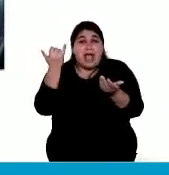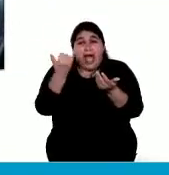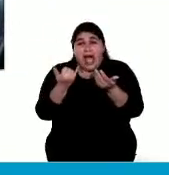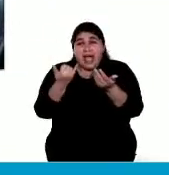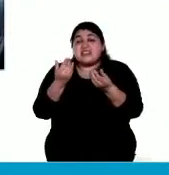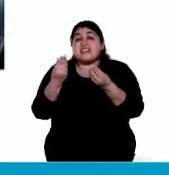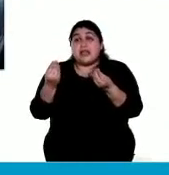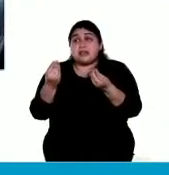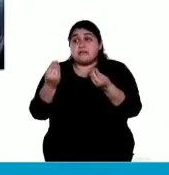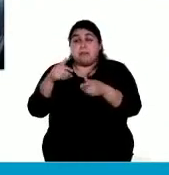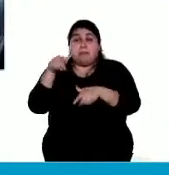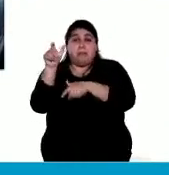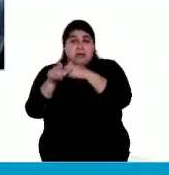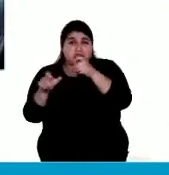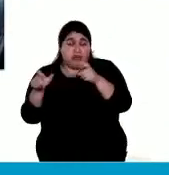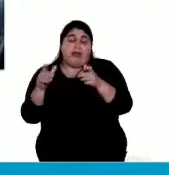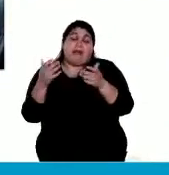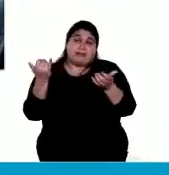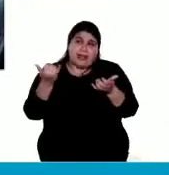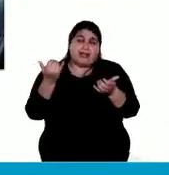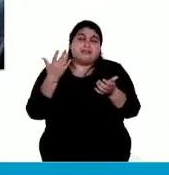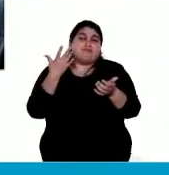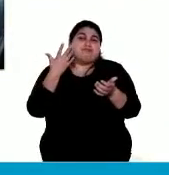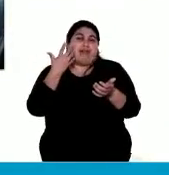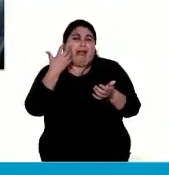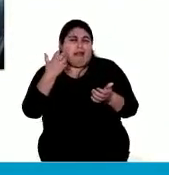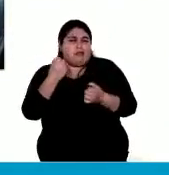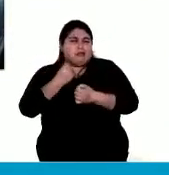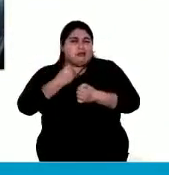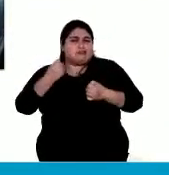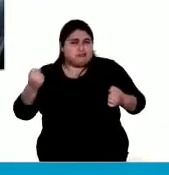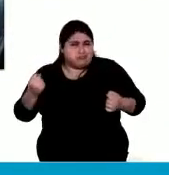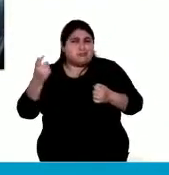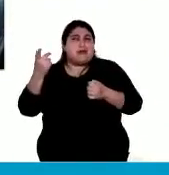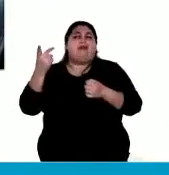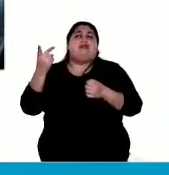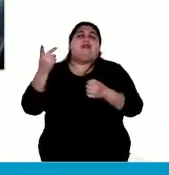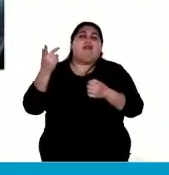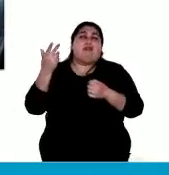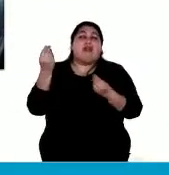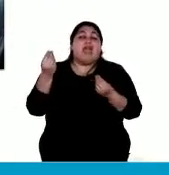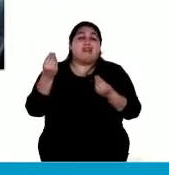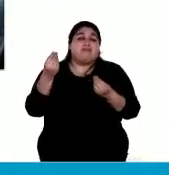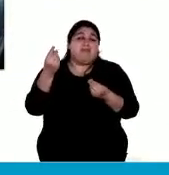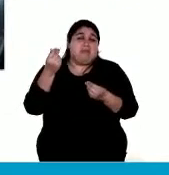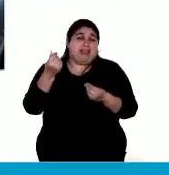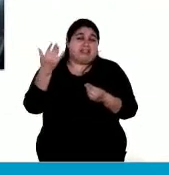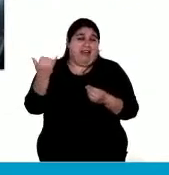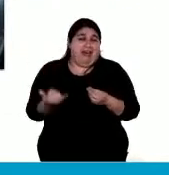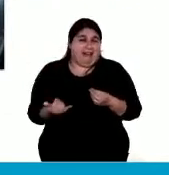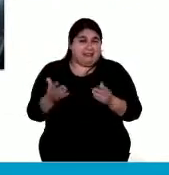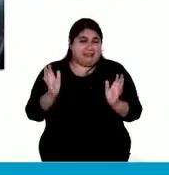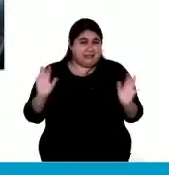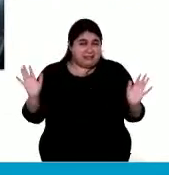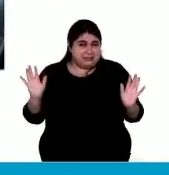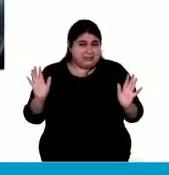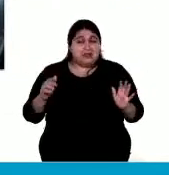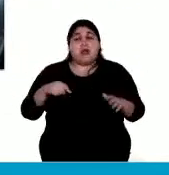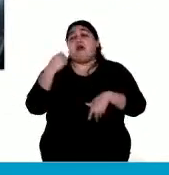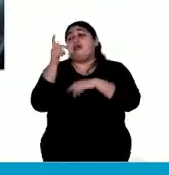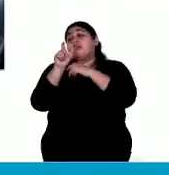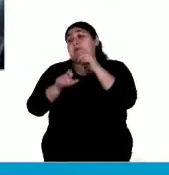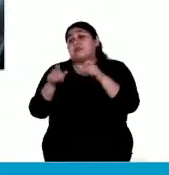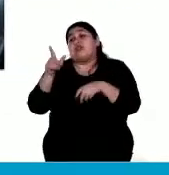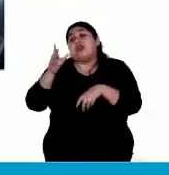¿sí? Los viejos, en el buen sentido de la palabra, policías, los de mayor